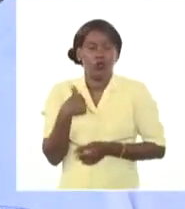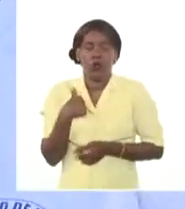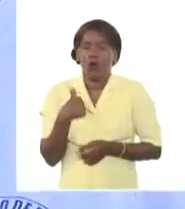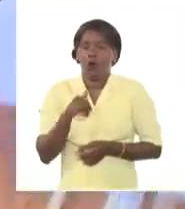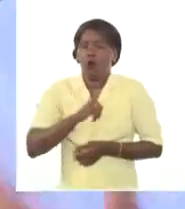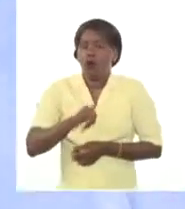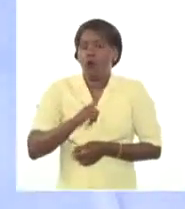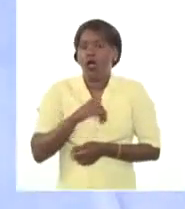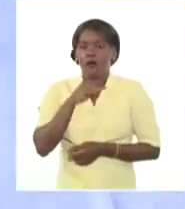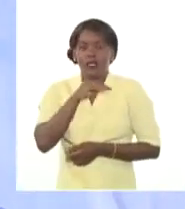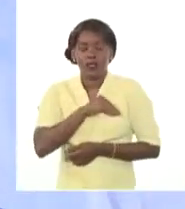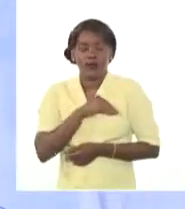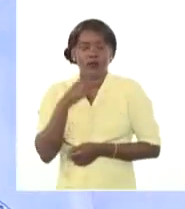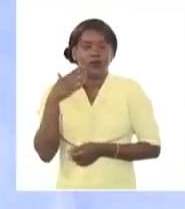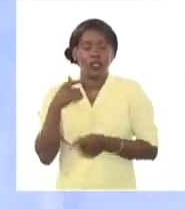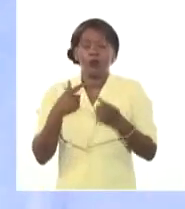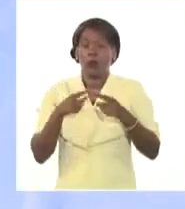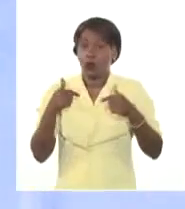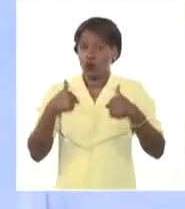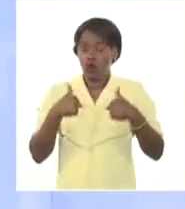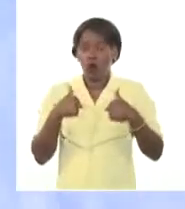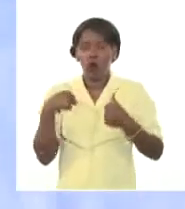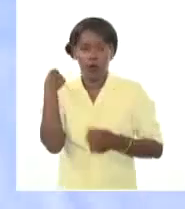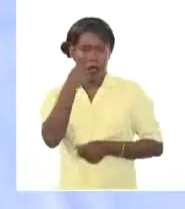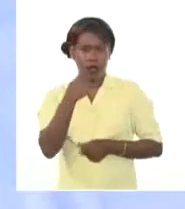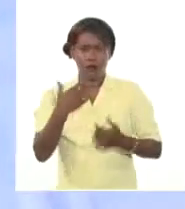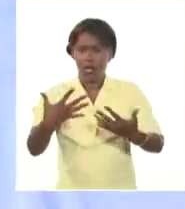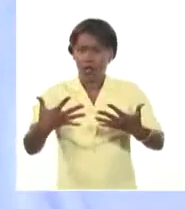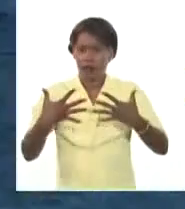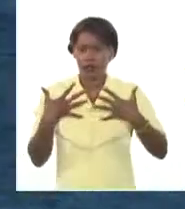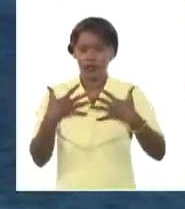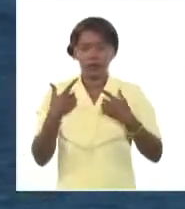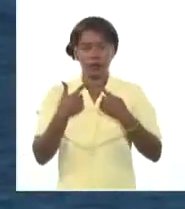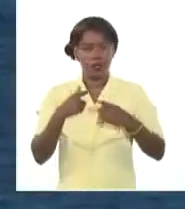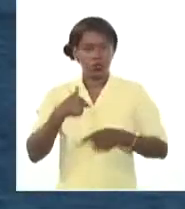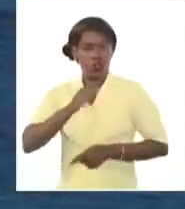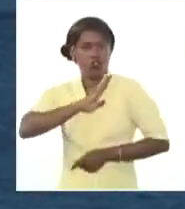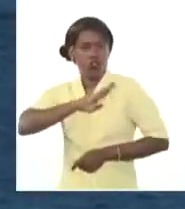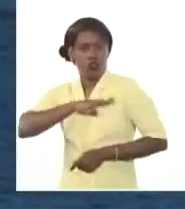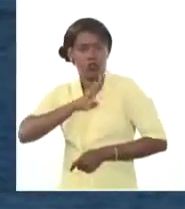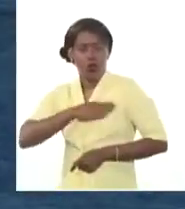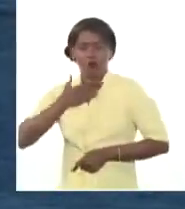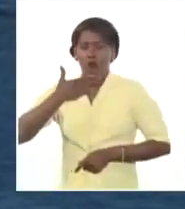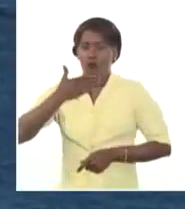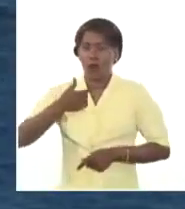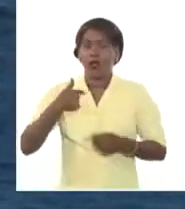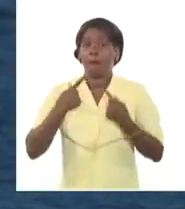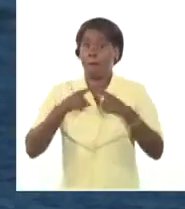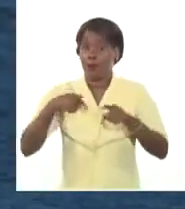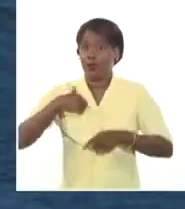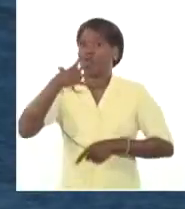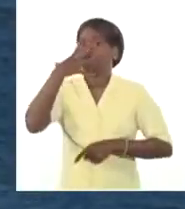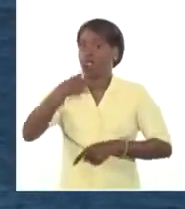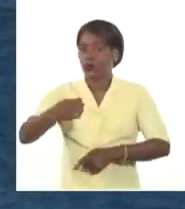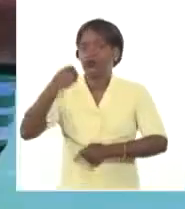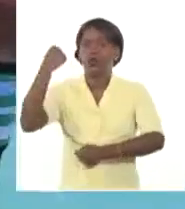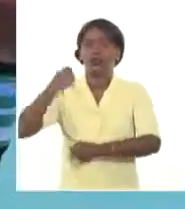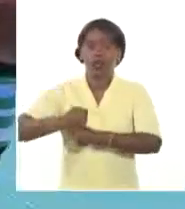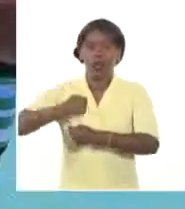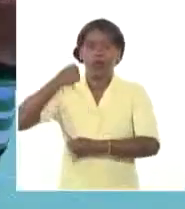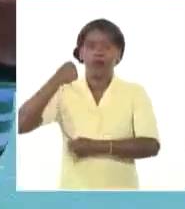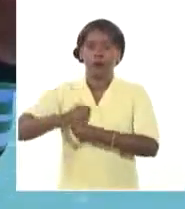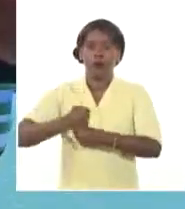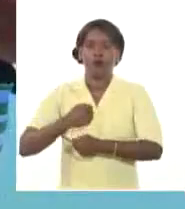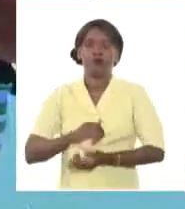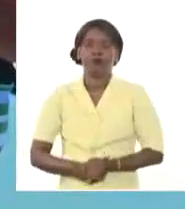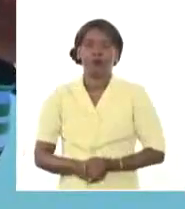a ver, por mi carácter y por mi sencillez, soy mujer de trabajo. Una mujer que desde la base